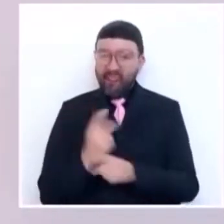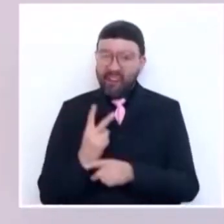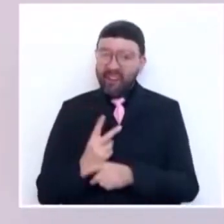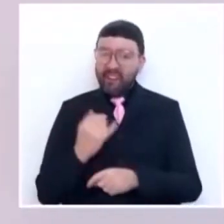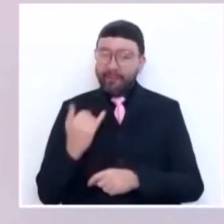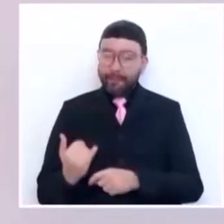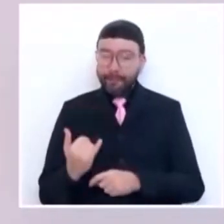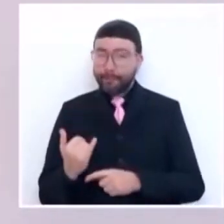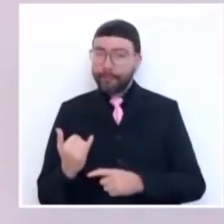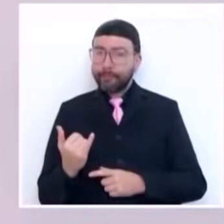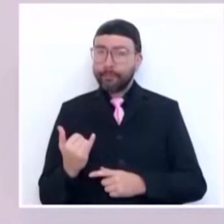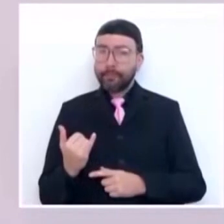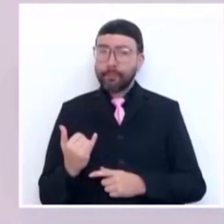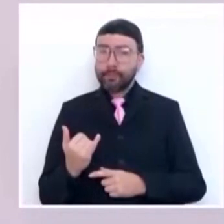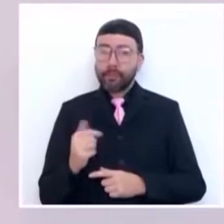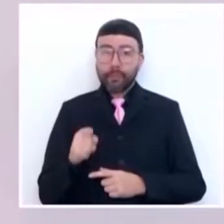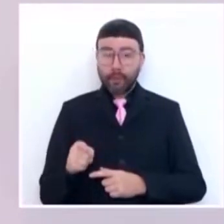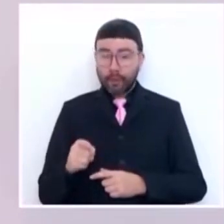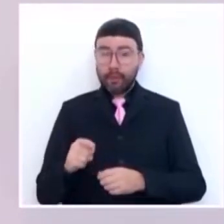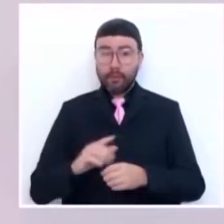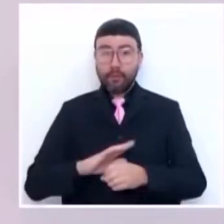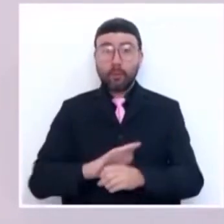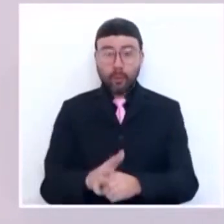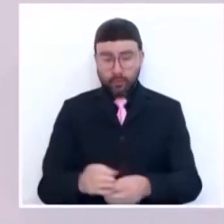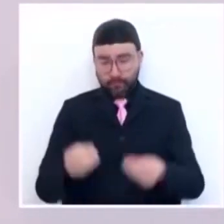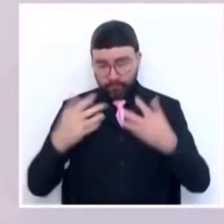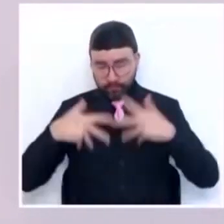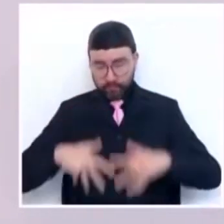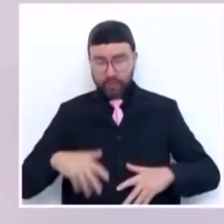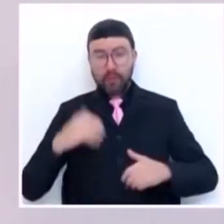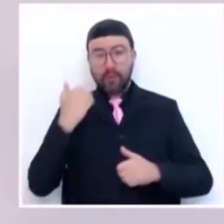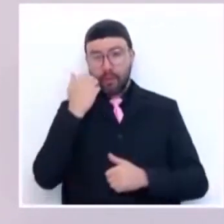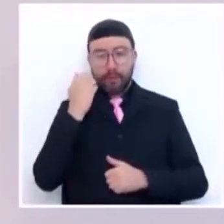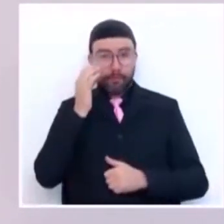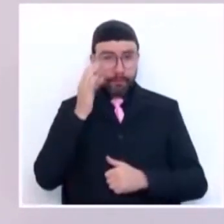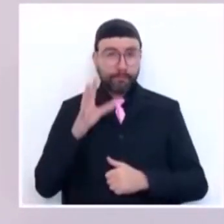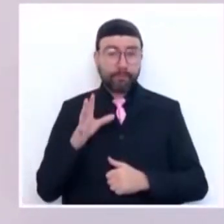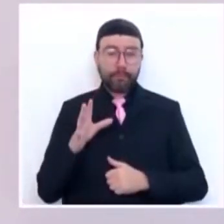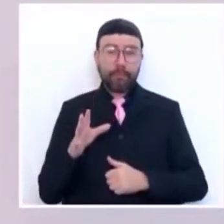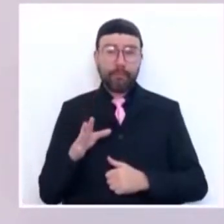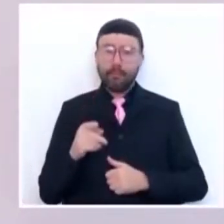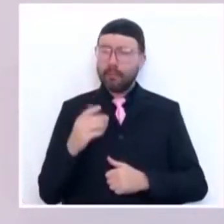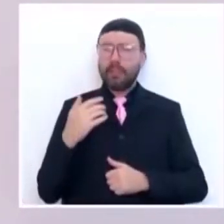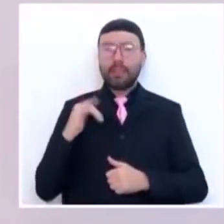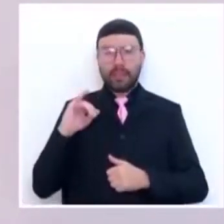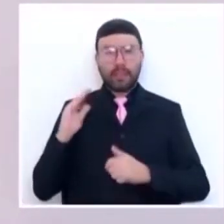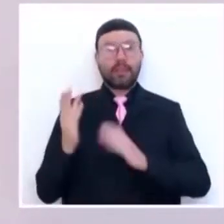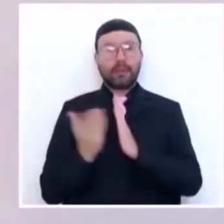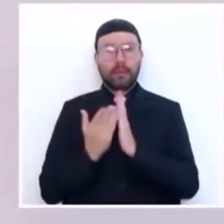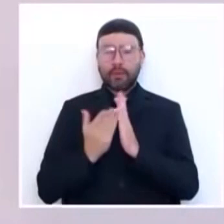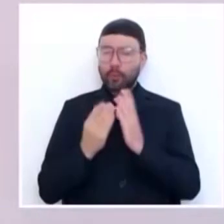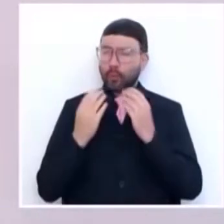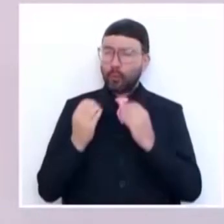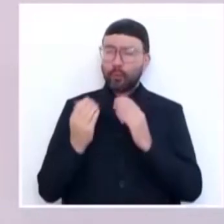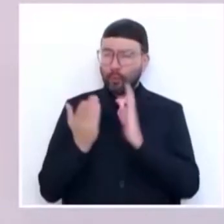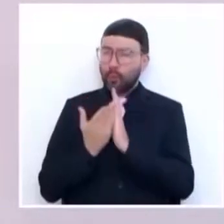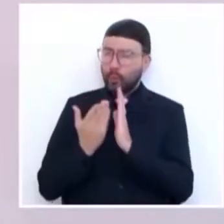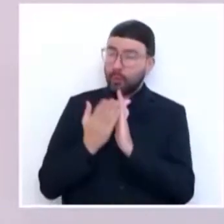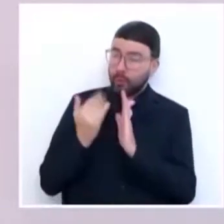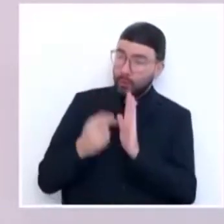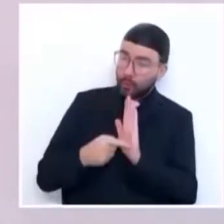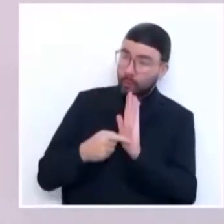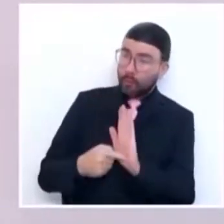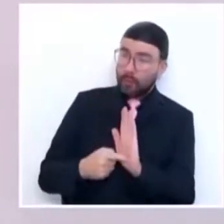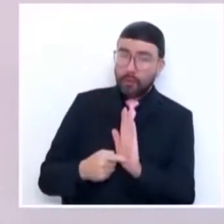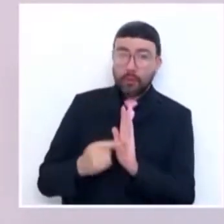de la adquisición de, del virus del COVID-19, ¿no? Allí ya se ha estudiado, hay muchos estudios que muestran